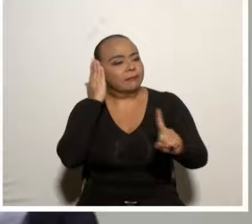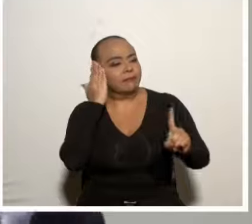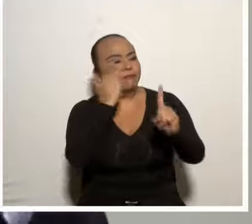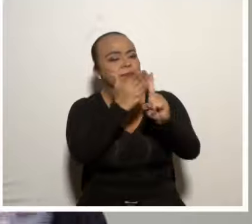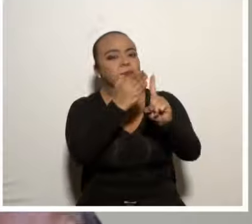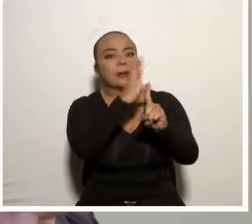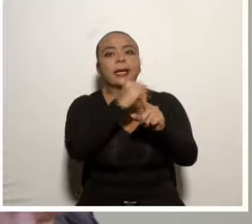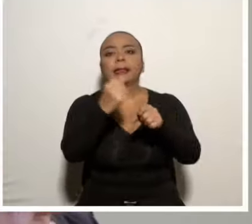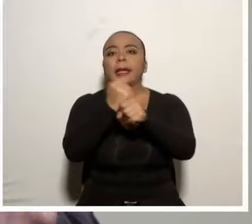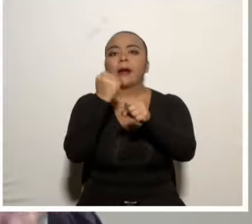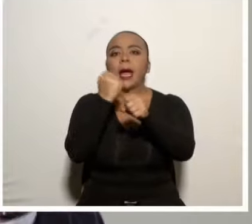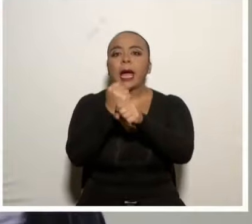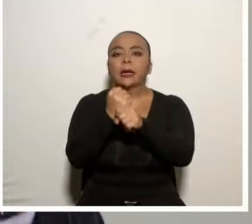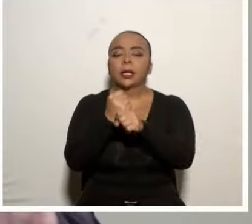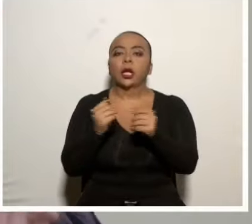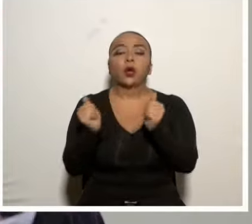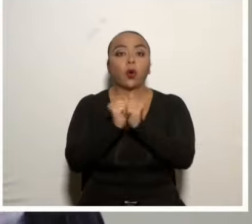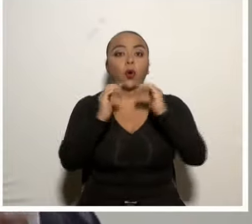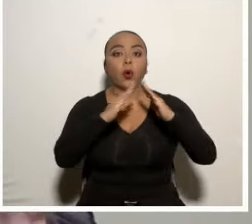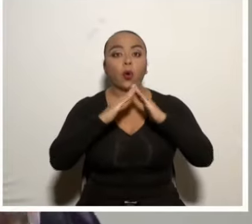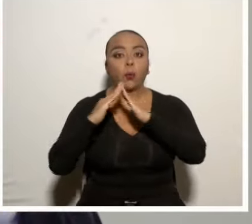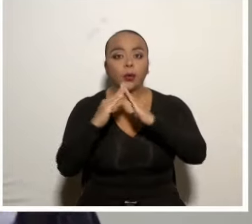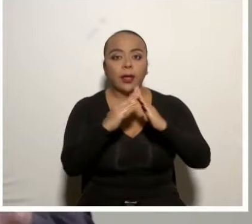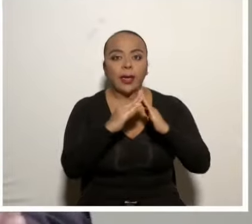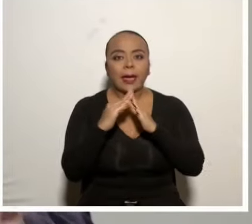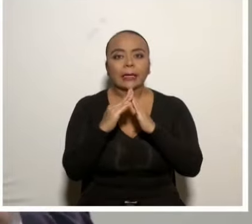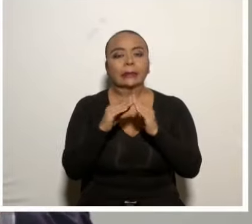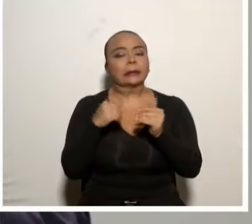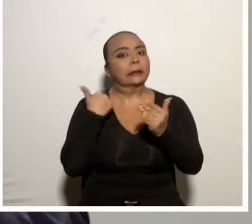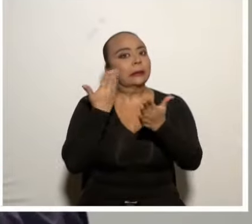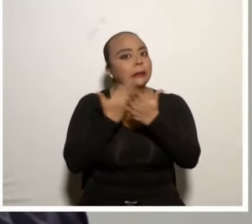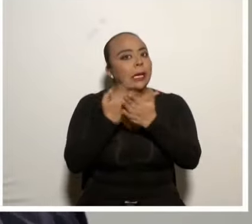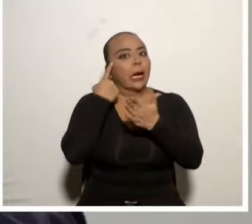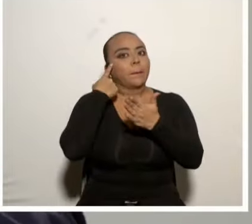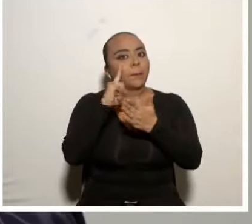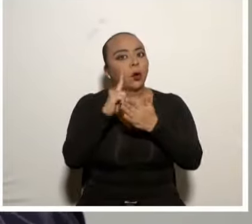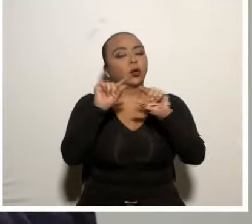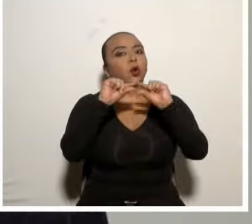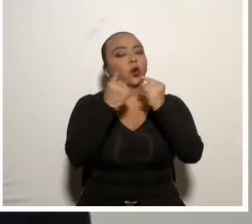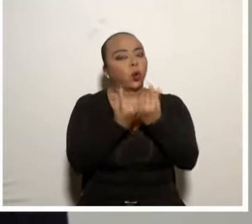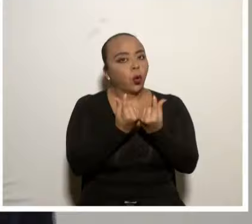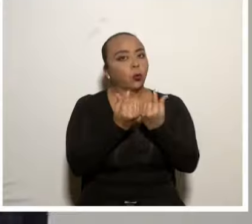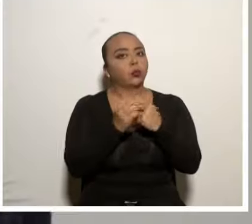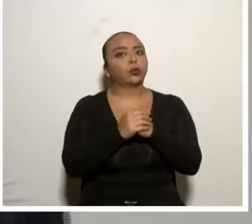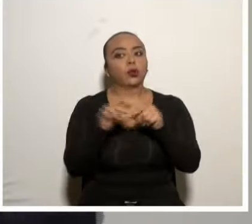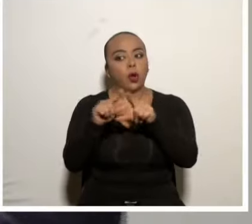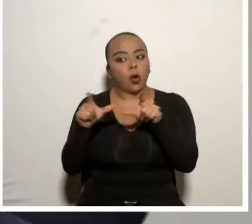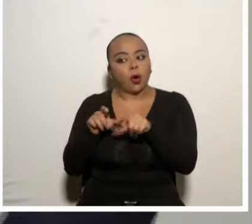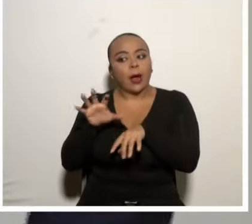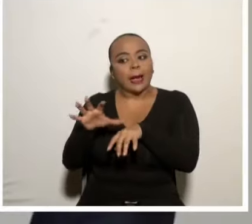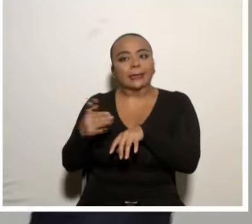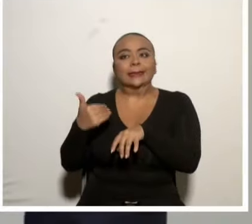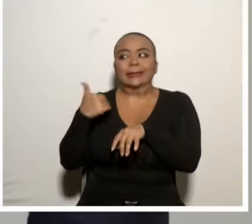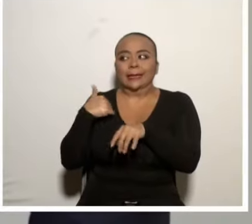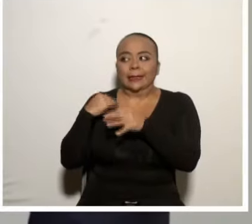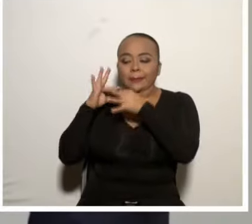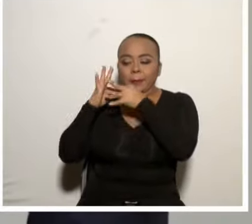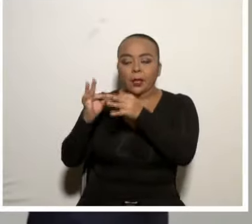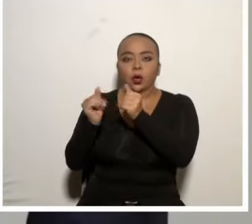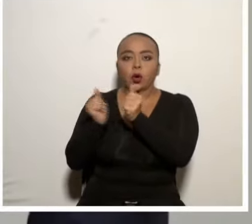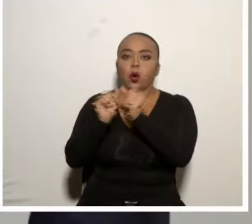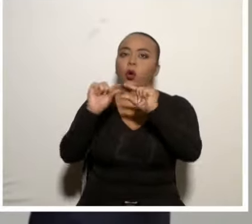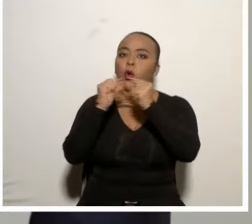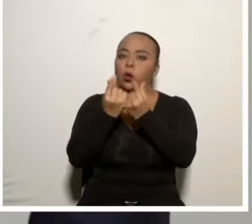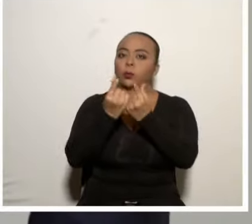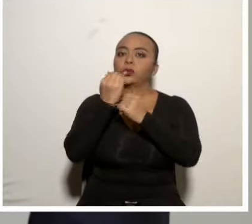supuesto, trabajar directamente en las comunidades que están siendo alcanzadas por bandas locales que tienen vínculo con